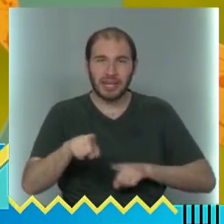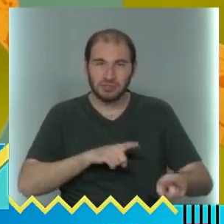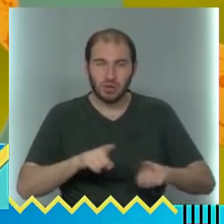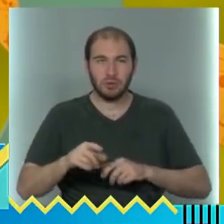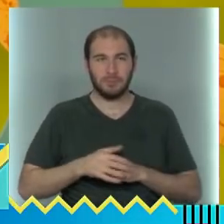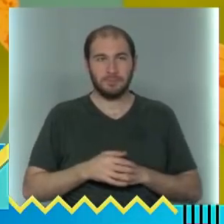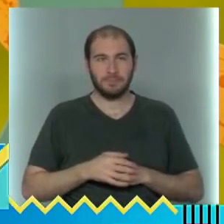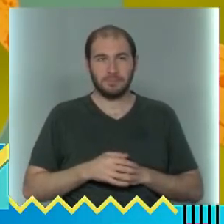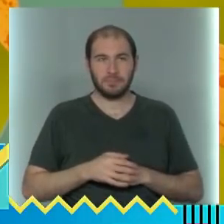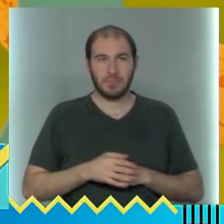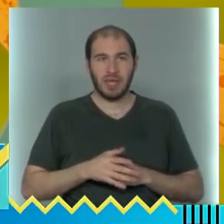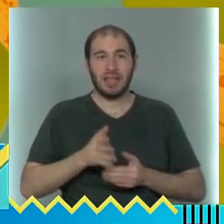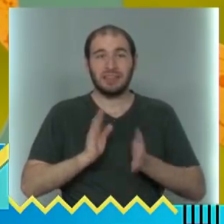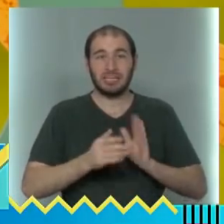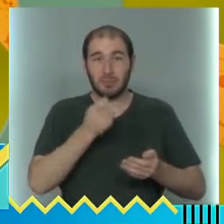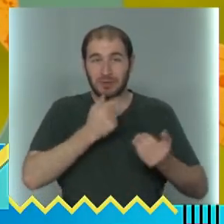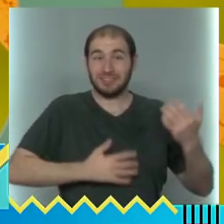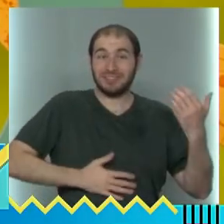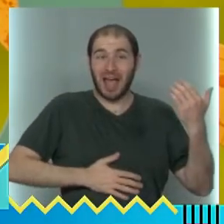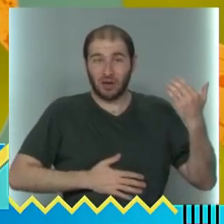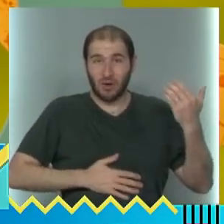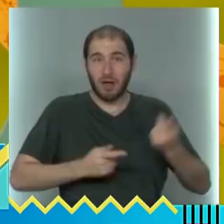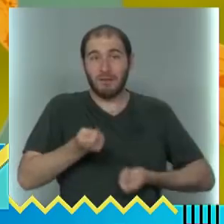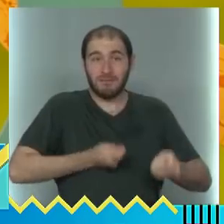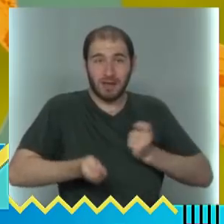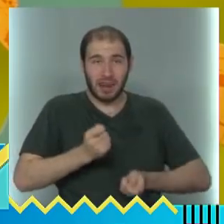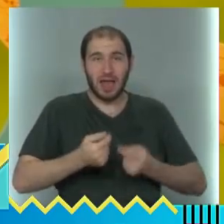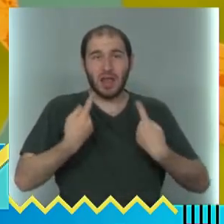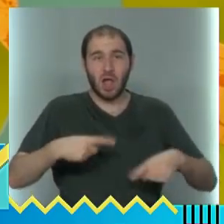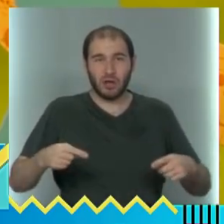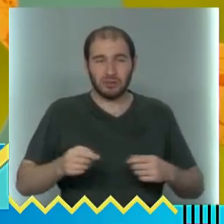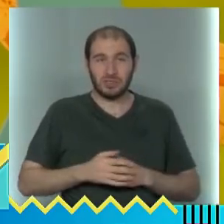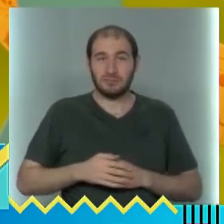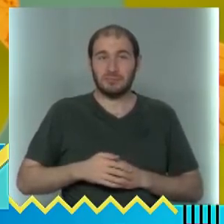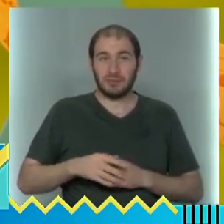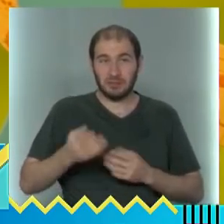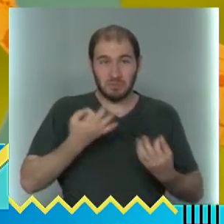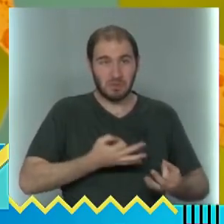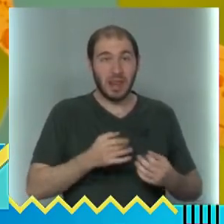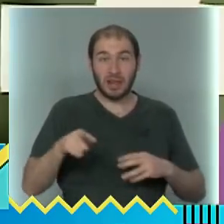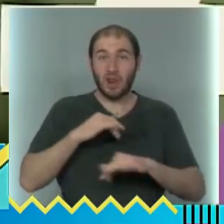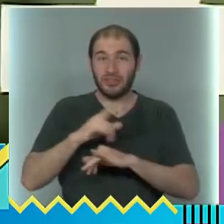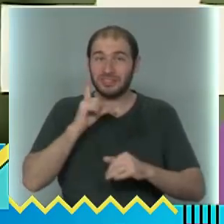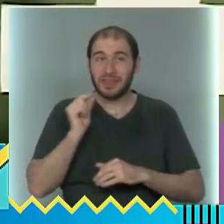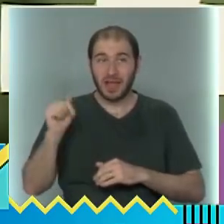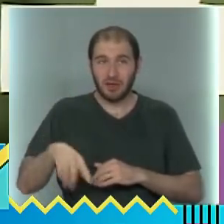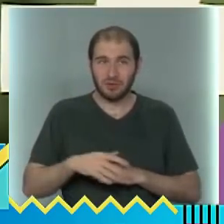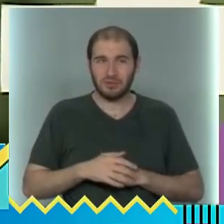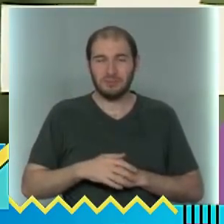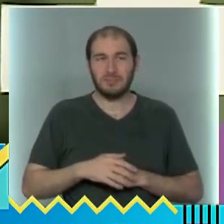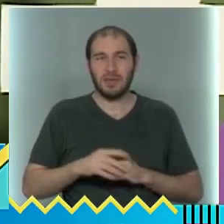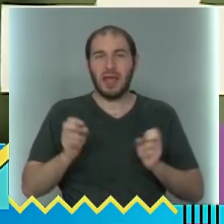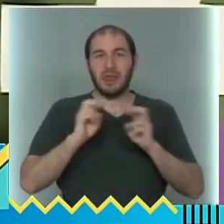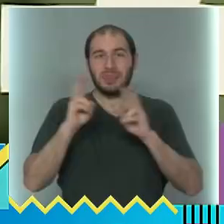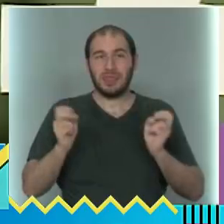coordinación. Hay terapias como el tango, bailar es una actividad que bueno, hace eso fue muy bien. una de las noticias del día de hoy, ¿no? En lo